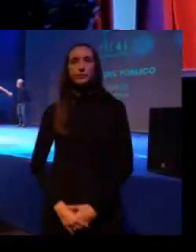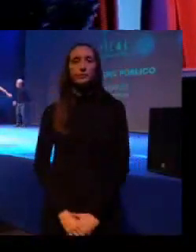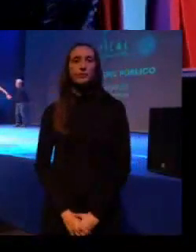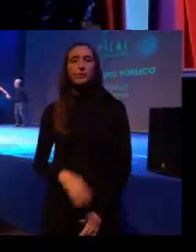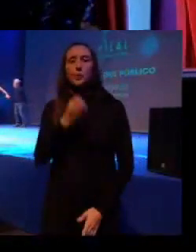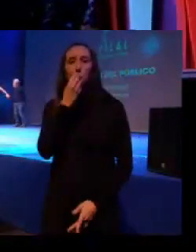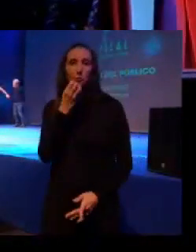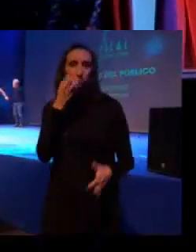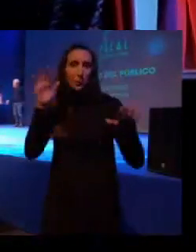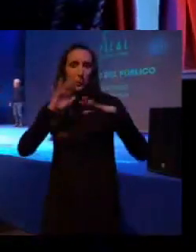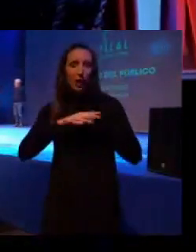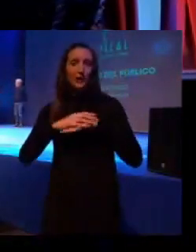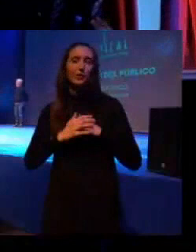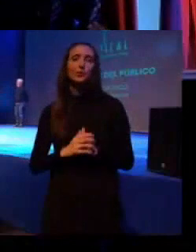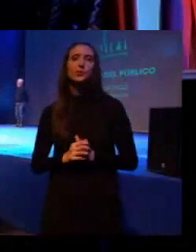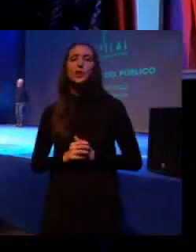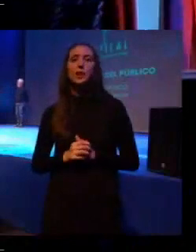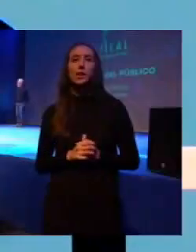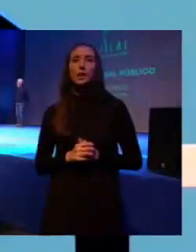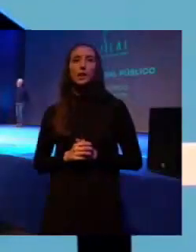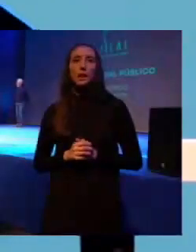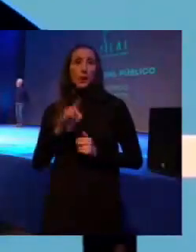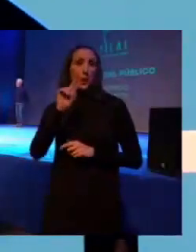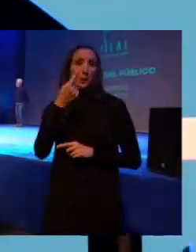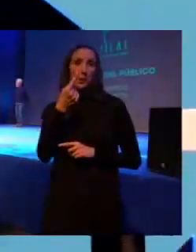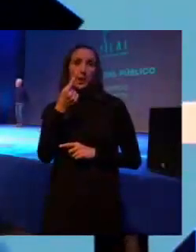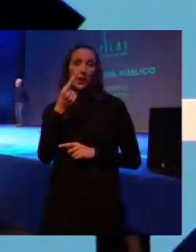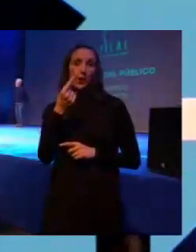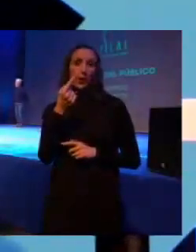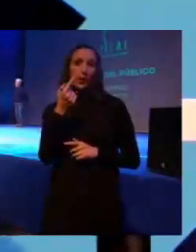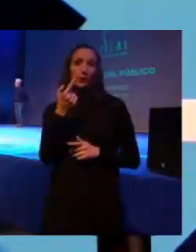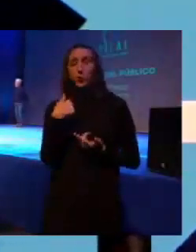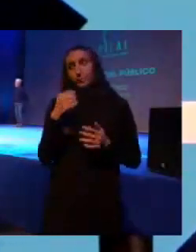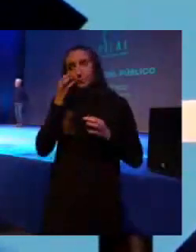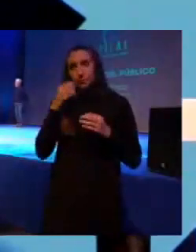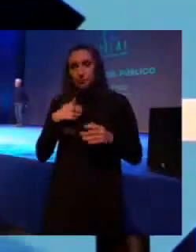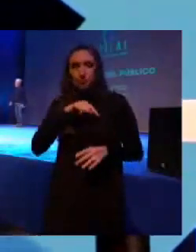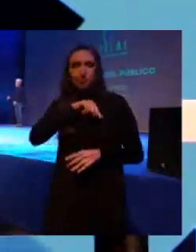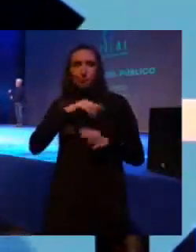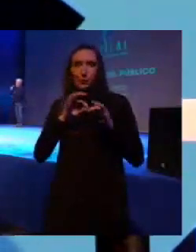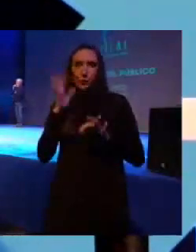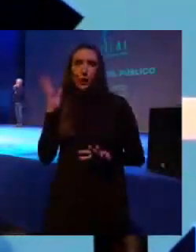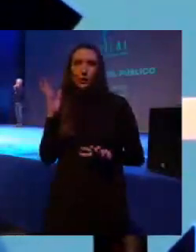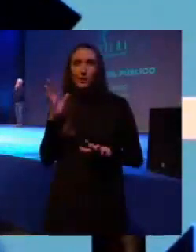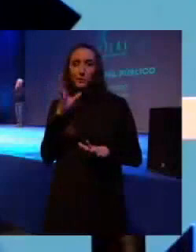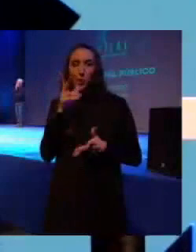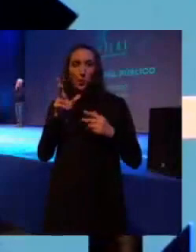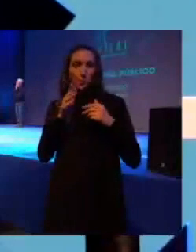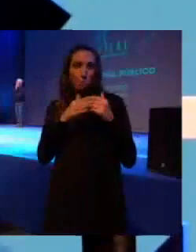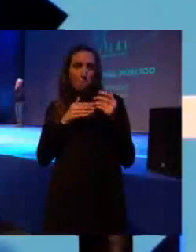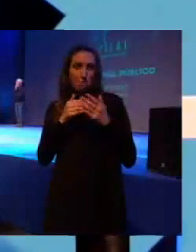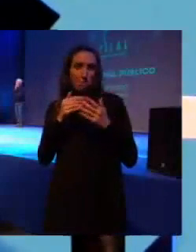Bueno, buenas noches. En primer lugar, me siento muy afortunado por recibir el premio